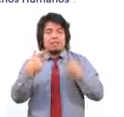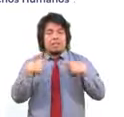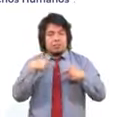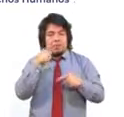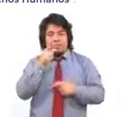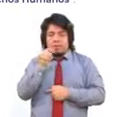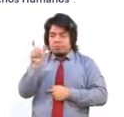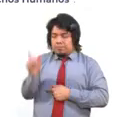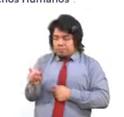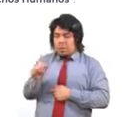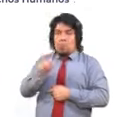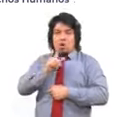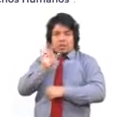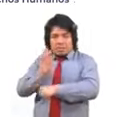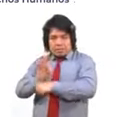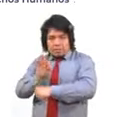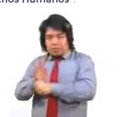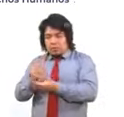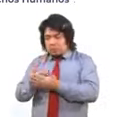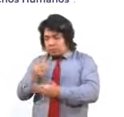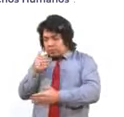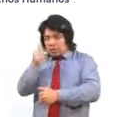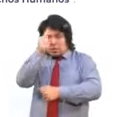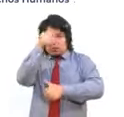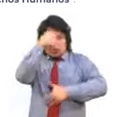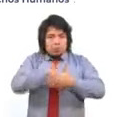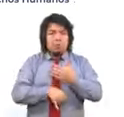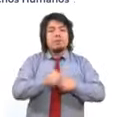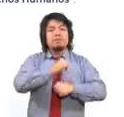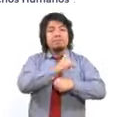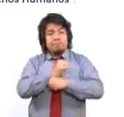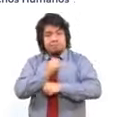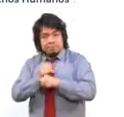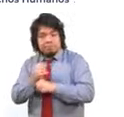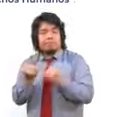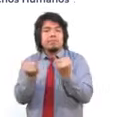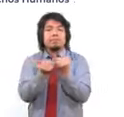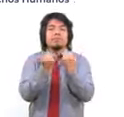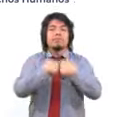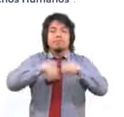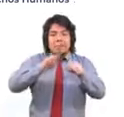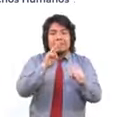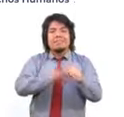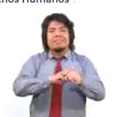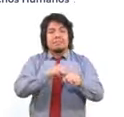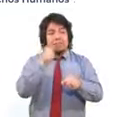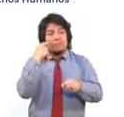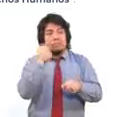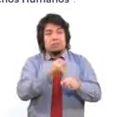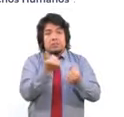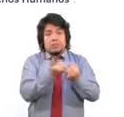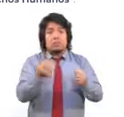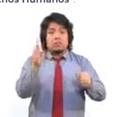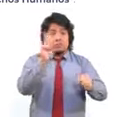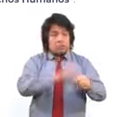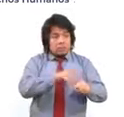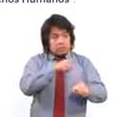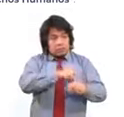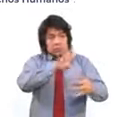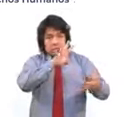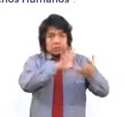policías preventivos, de análisis táctico, de investigación y de sistema penitenciario, han tomado distintas capacitaciones